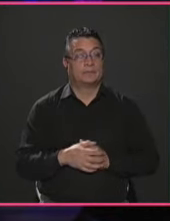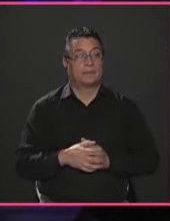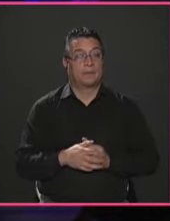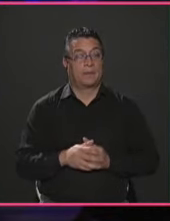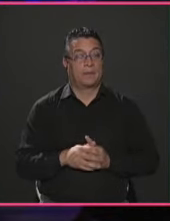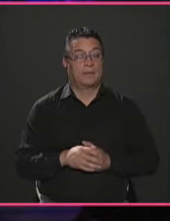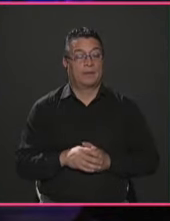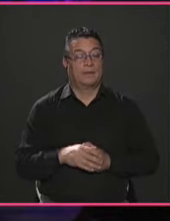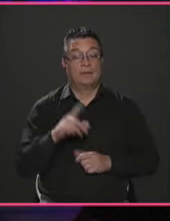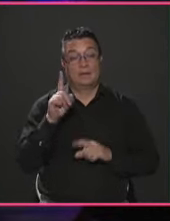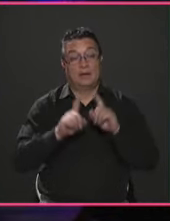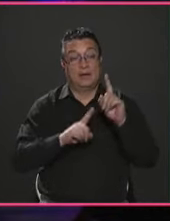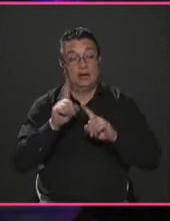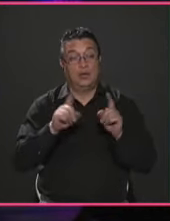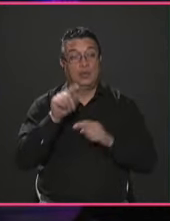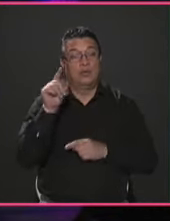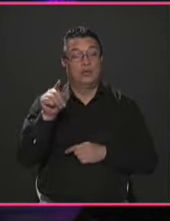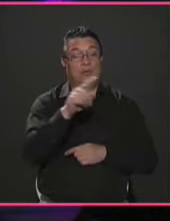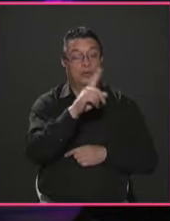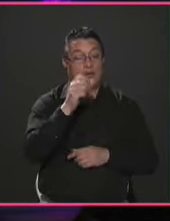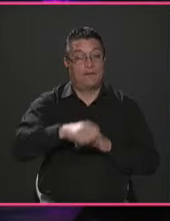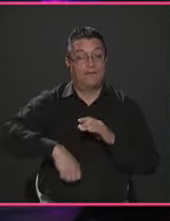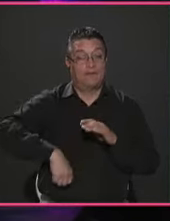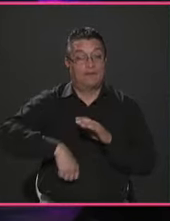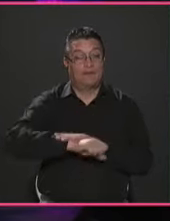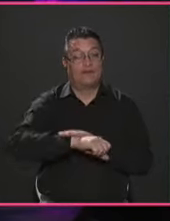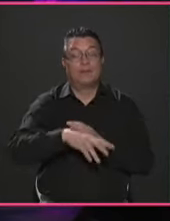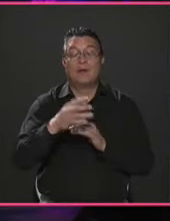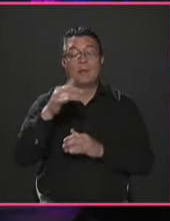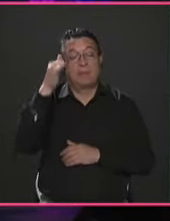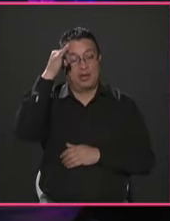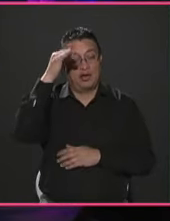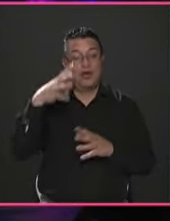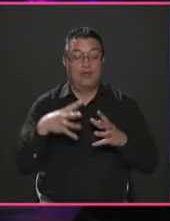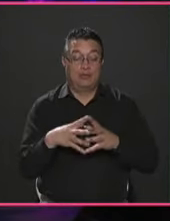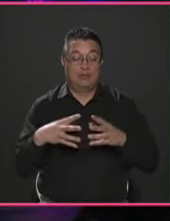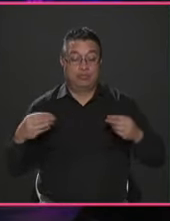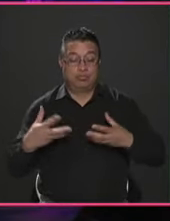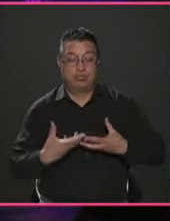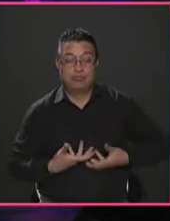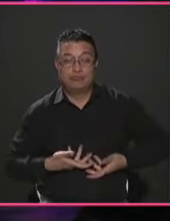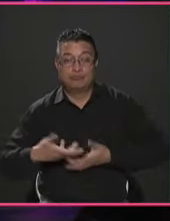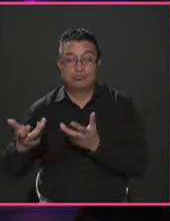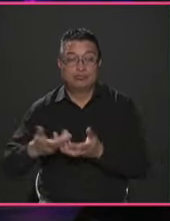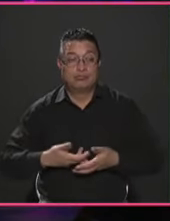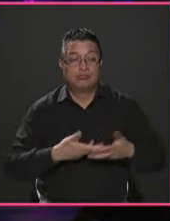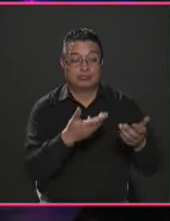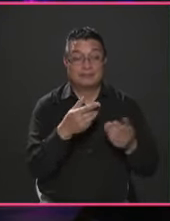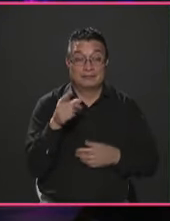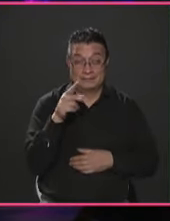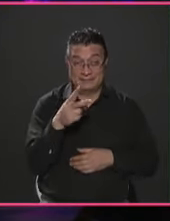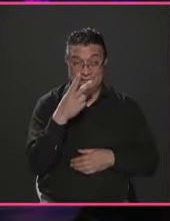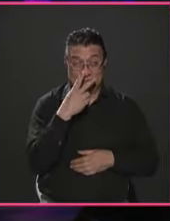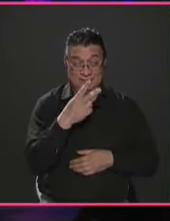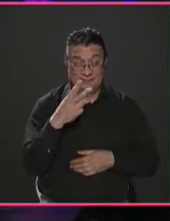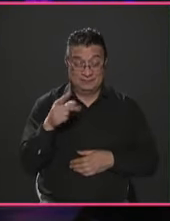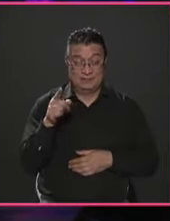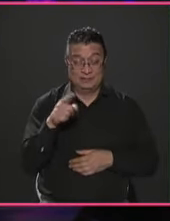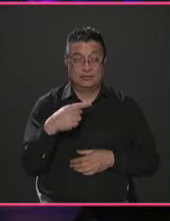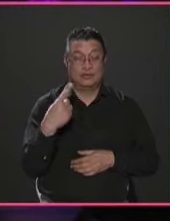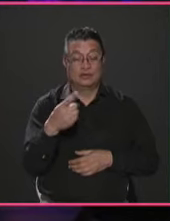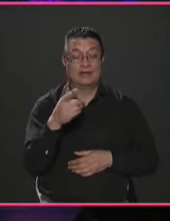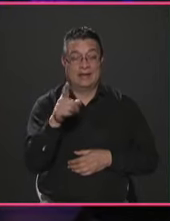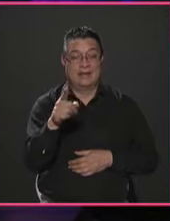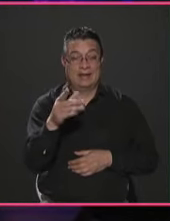2022 algunos que sigan el fútbol americano aquí que sean fans de eso antes de que empezara el c